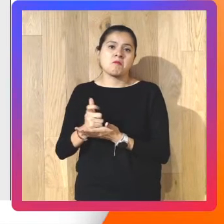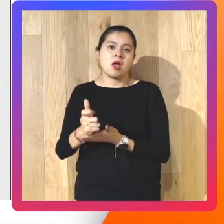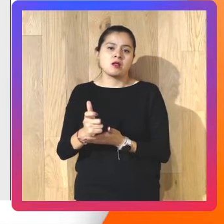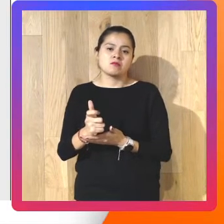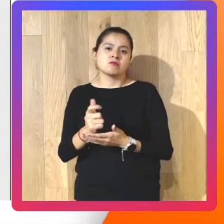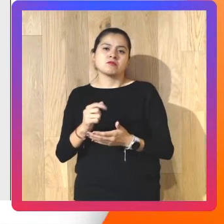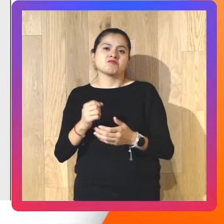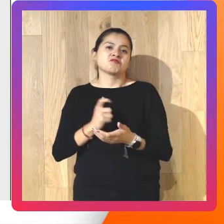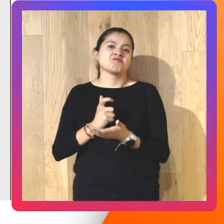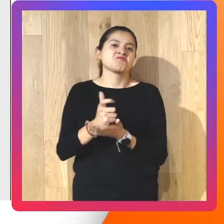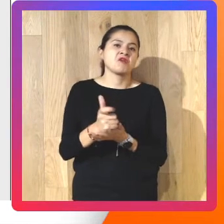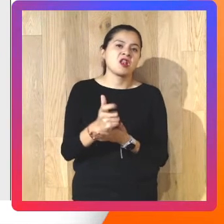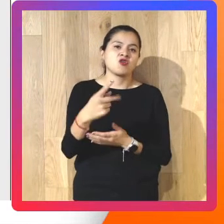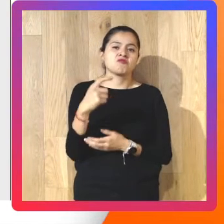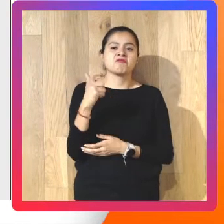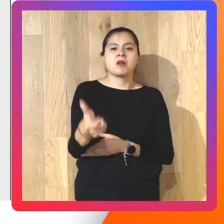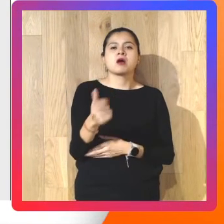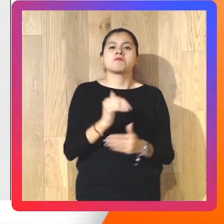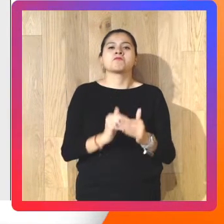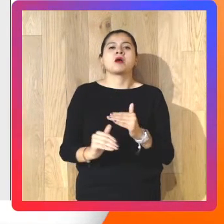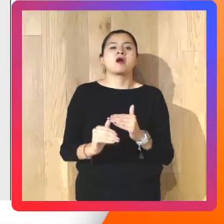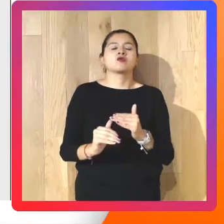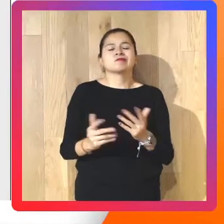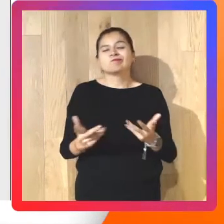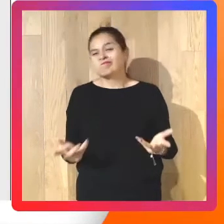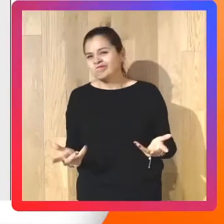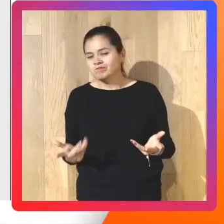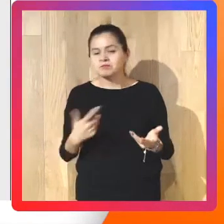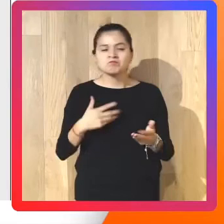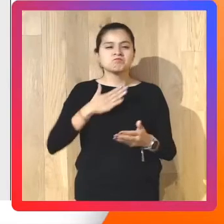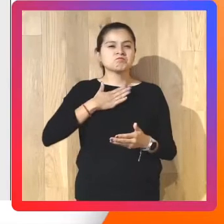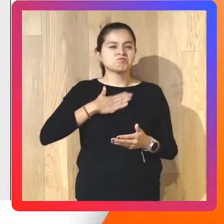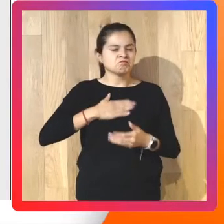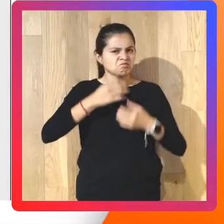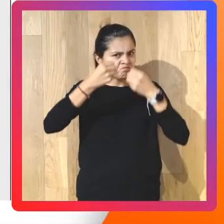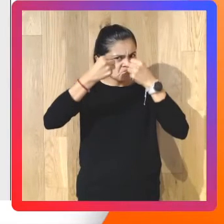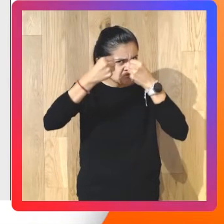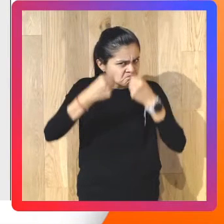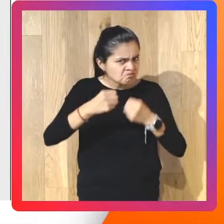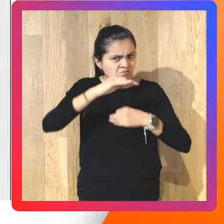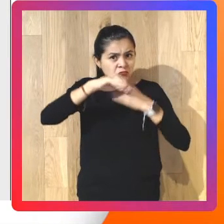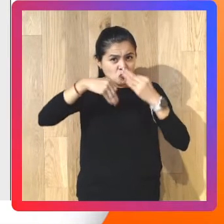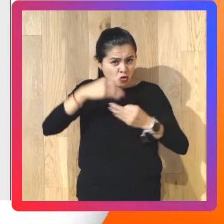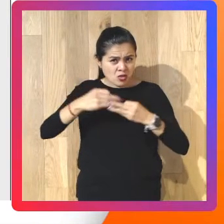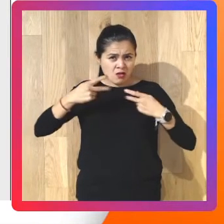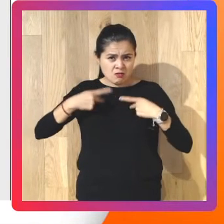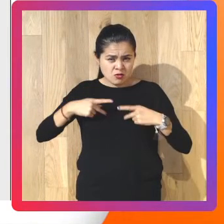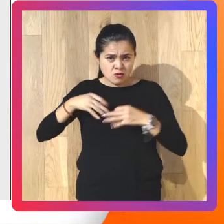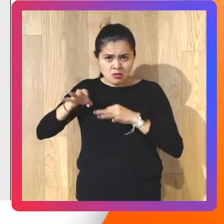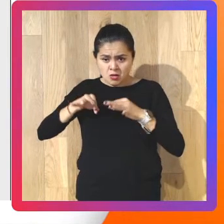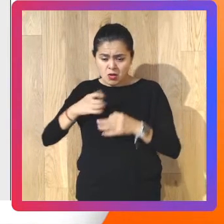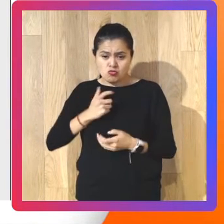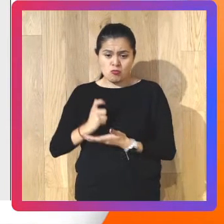pobreza, ¿no? Hay que ayudar entonces, primero, asegurarse de que todos los empleados reciban una